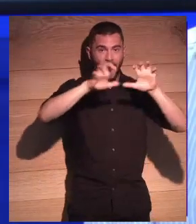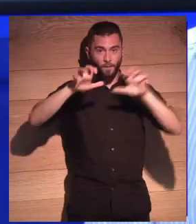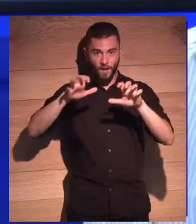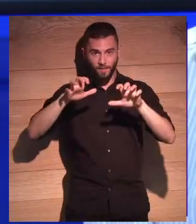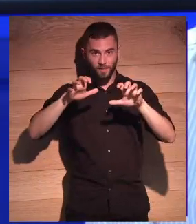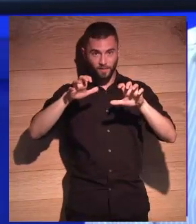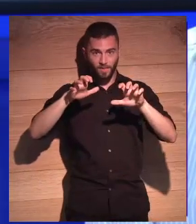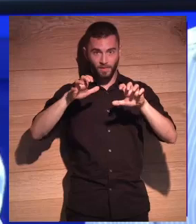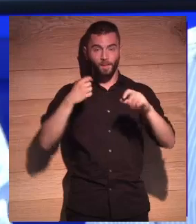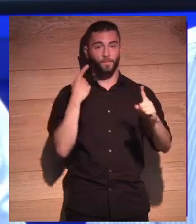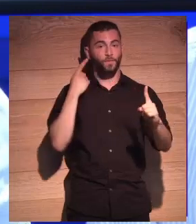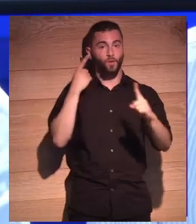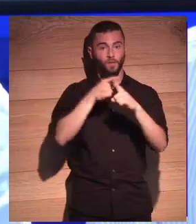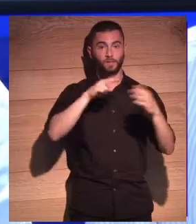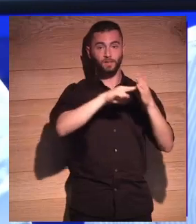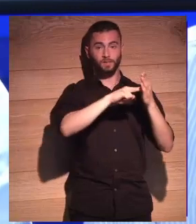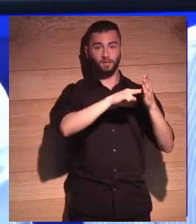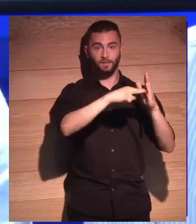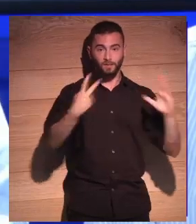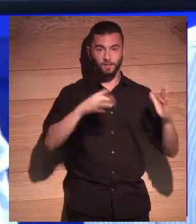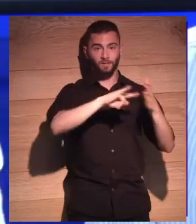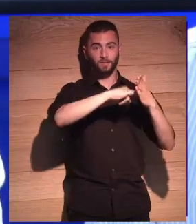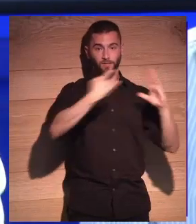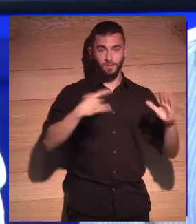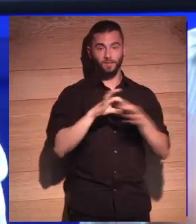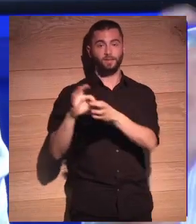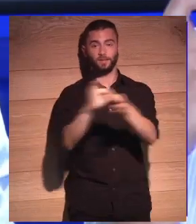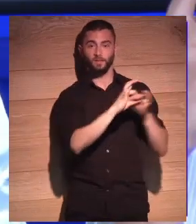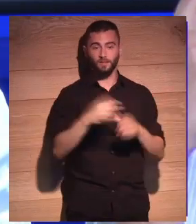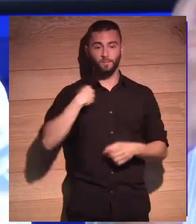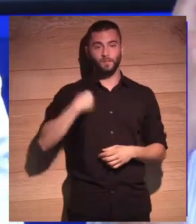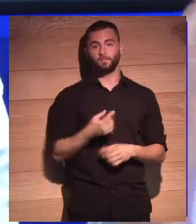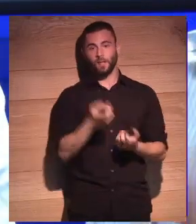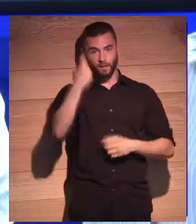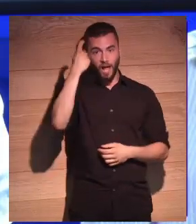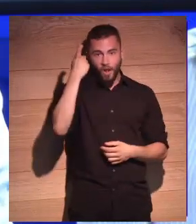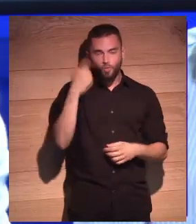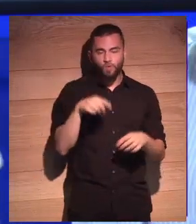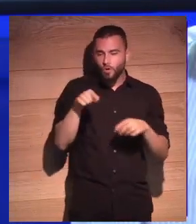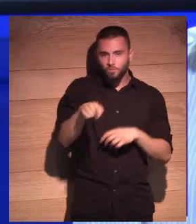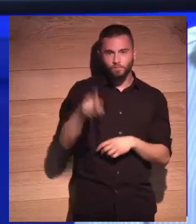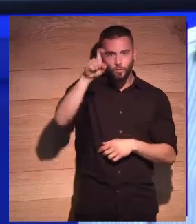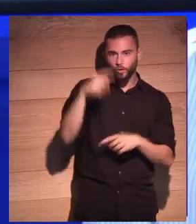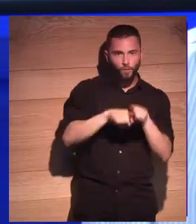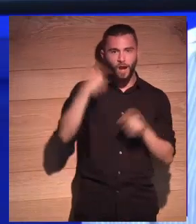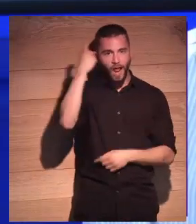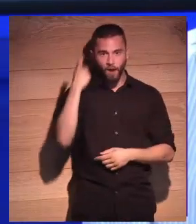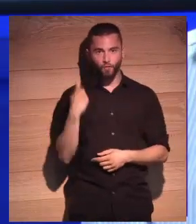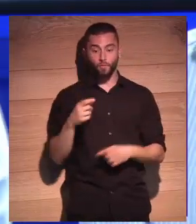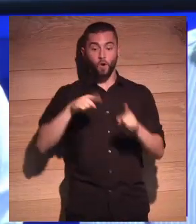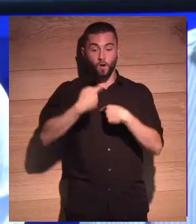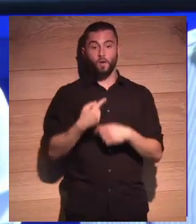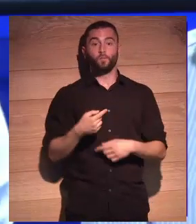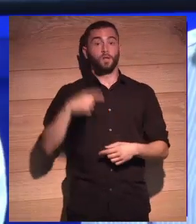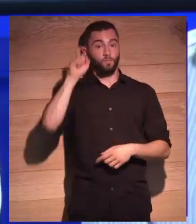la misma metodología y tecnología que das con ellos como si fueran alumnos, para que ellos, cuando sean profesores, se le aporten a